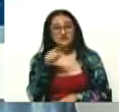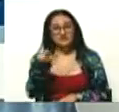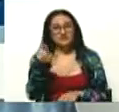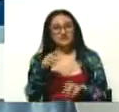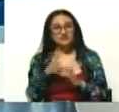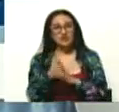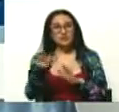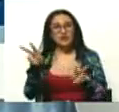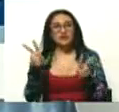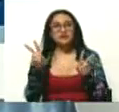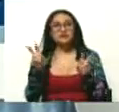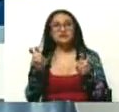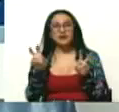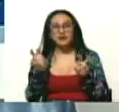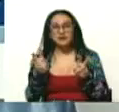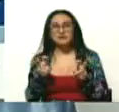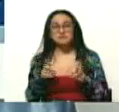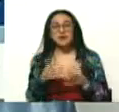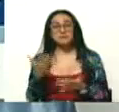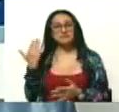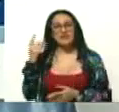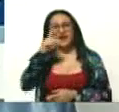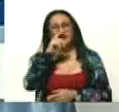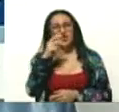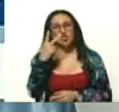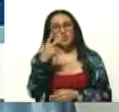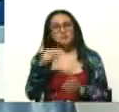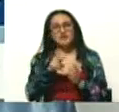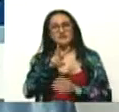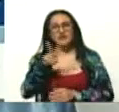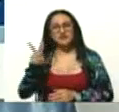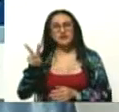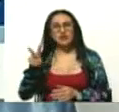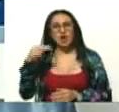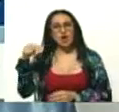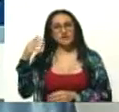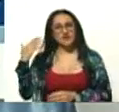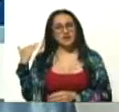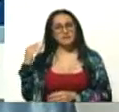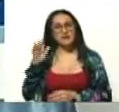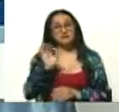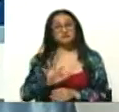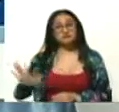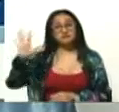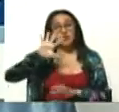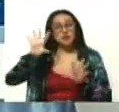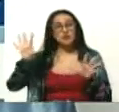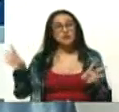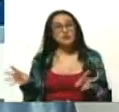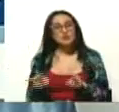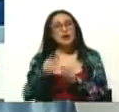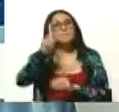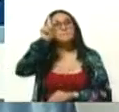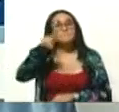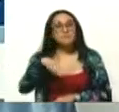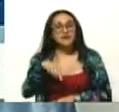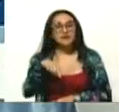en el periodo de enero a noviembre del año 2022 se han registrado en todo el territorio nacional un total de